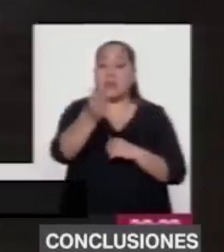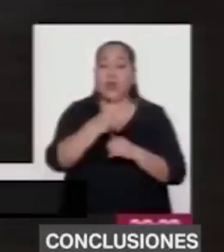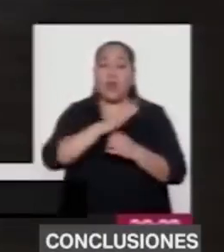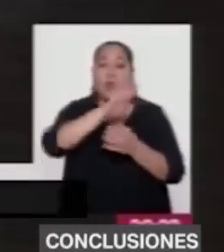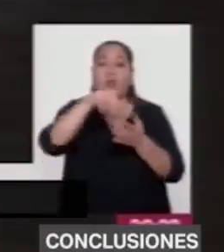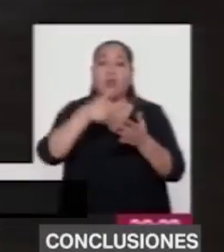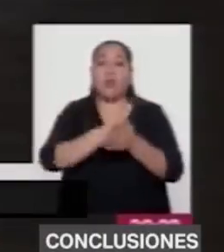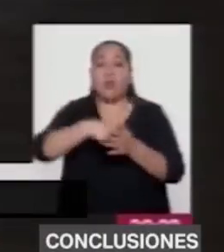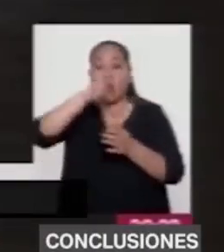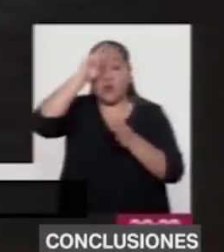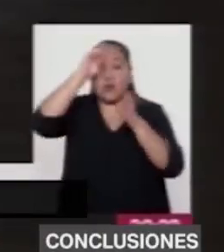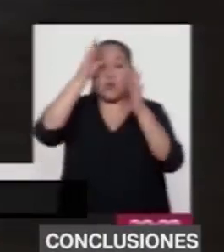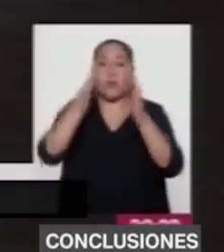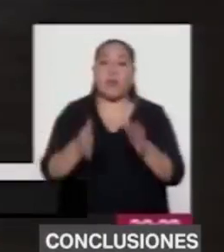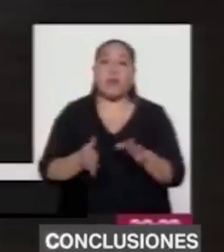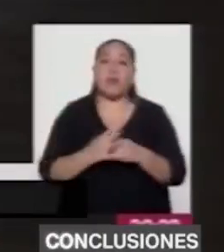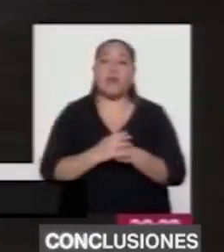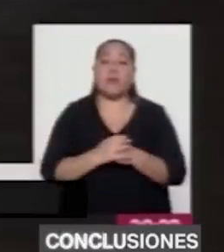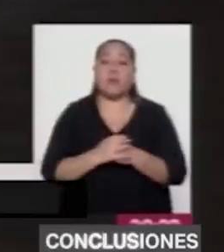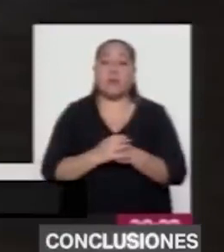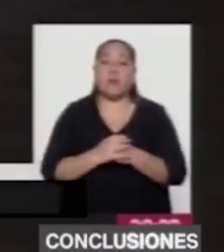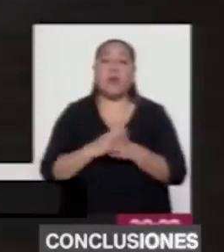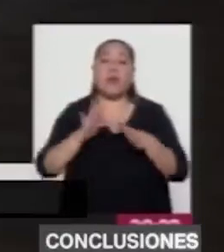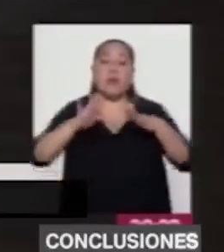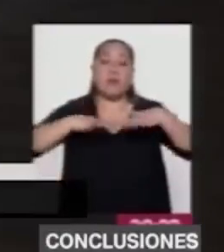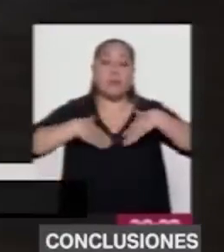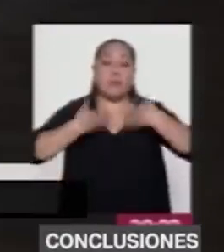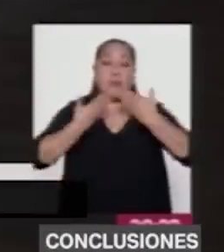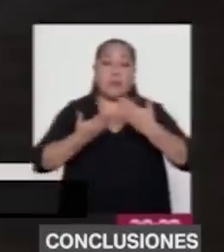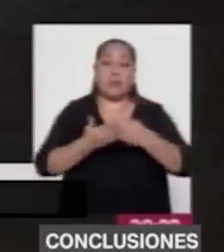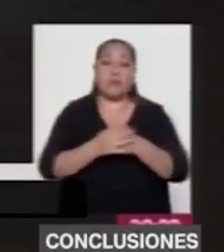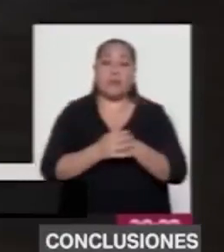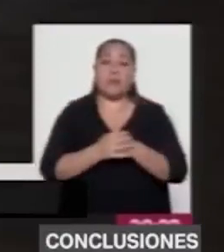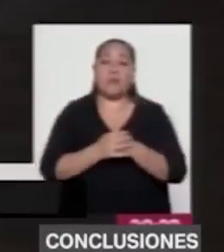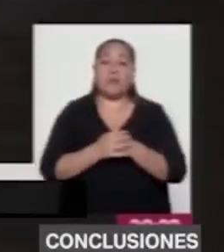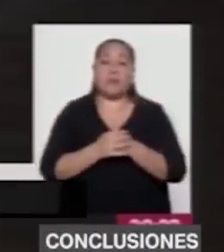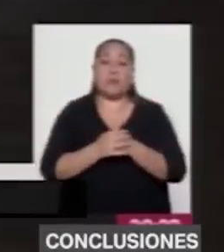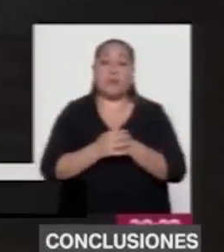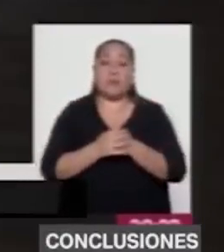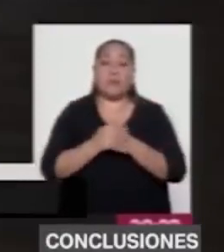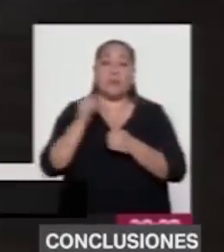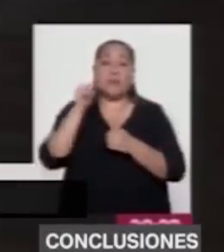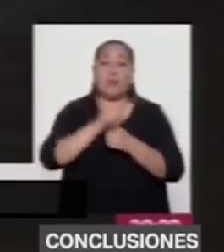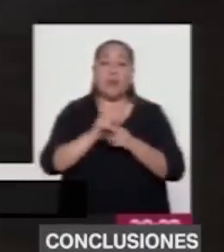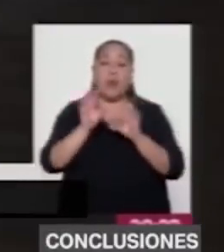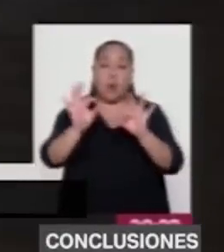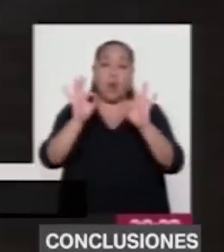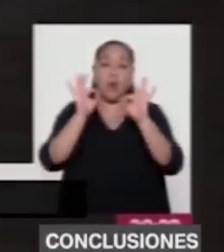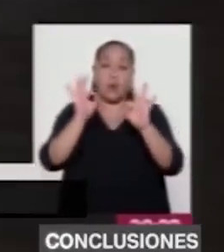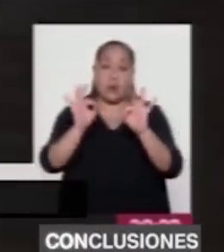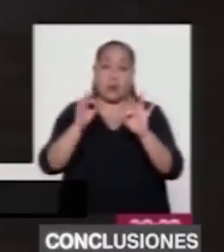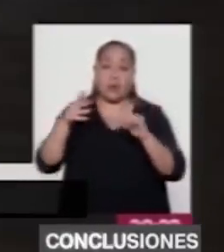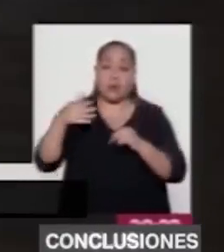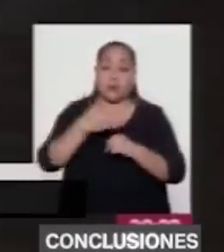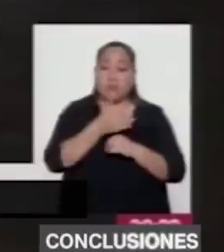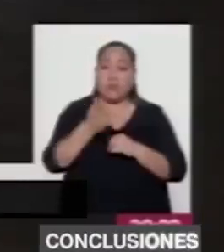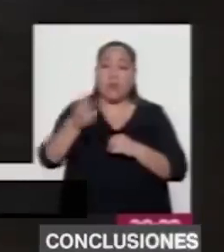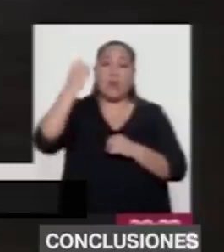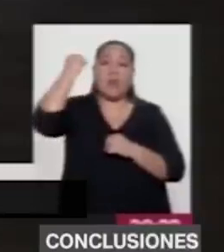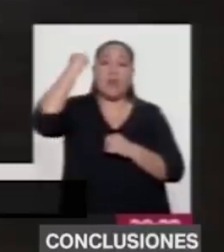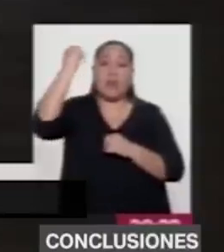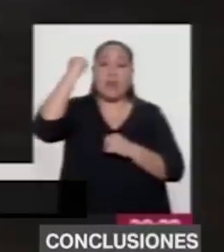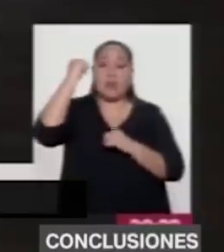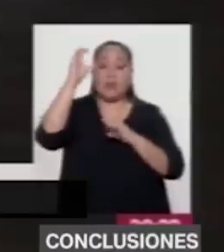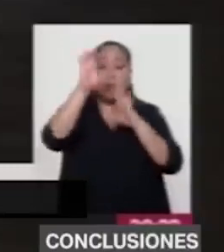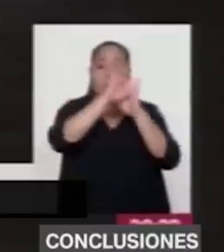los peruanos y para que puedan ejercer de manera adecuada los derechos que